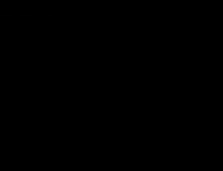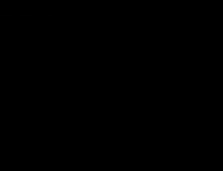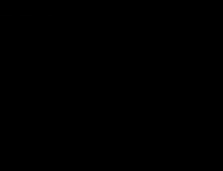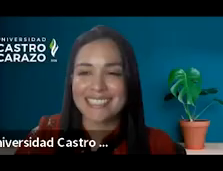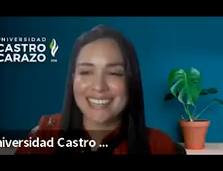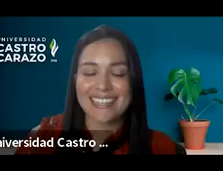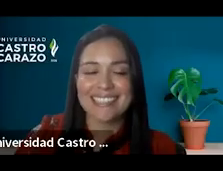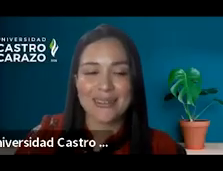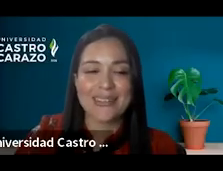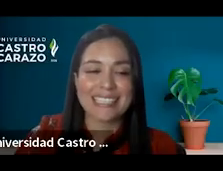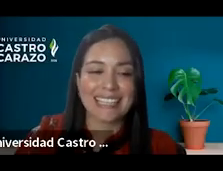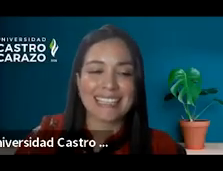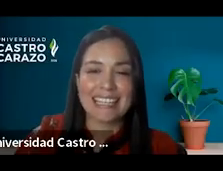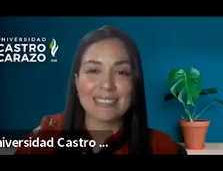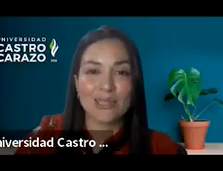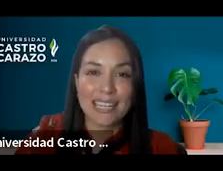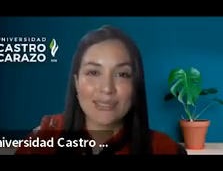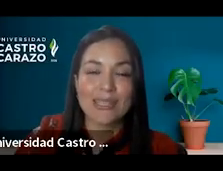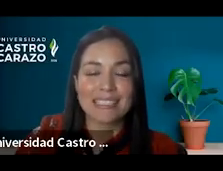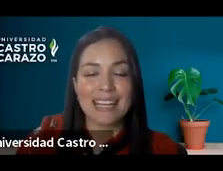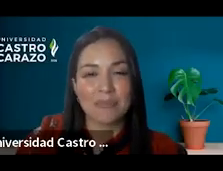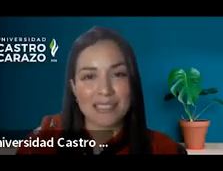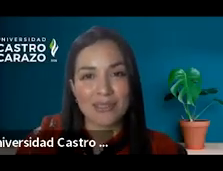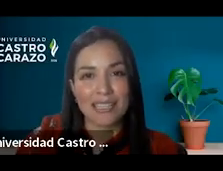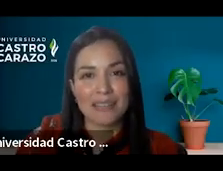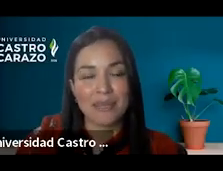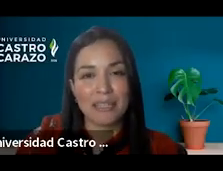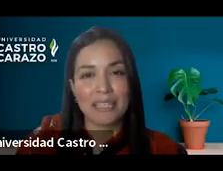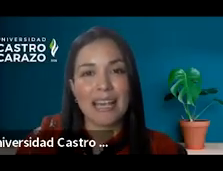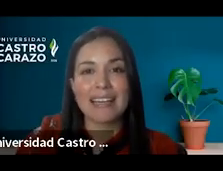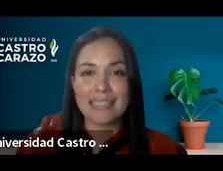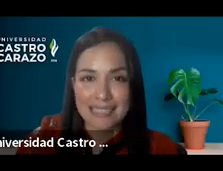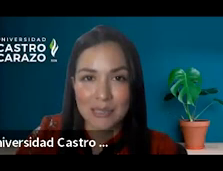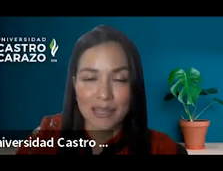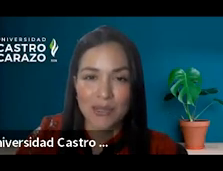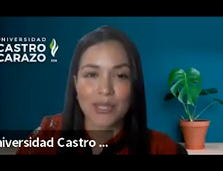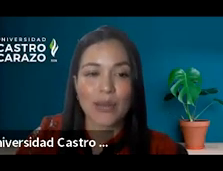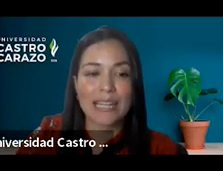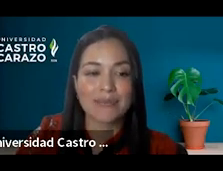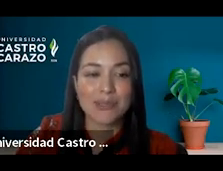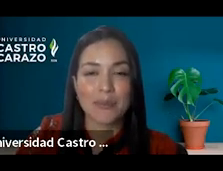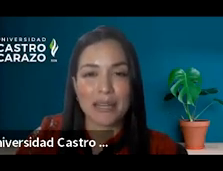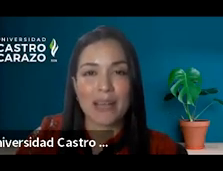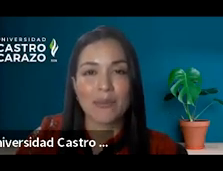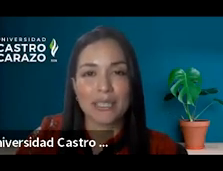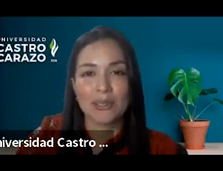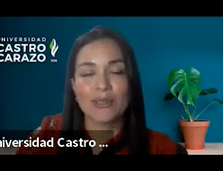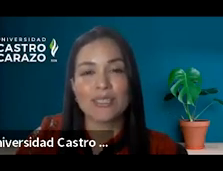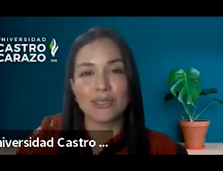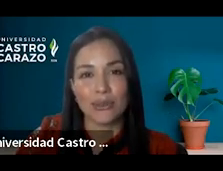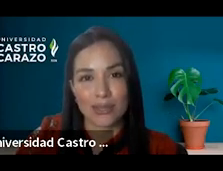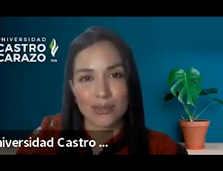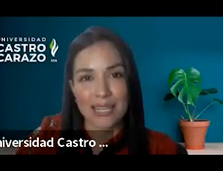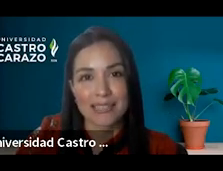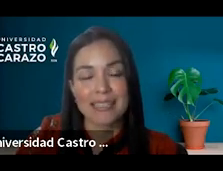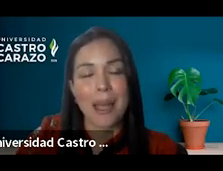Muy buenas tardes, Universidad Castro Carazo les da la más cordial bienvenida a este espacio virtual que hemos preparado para todos